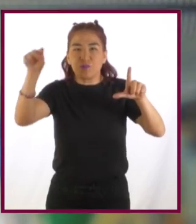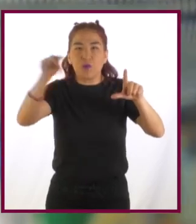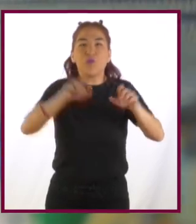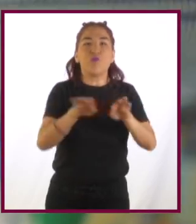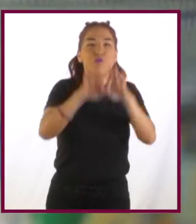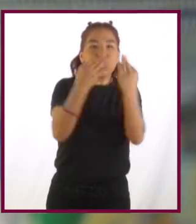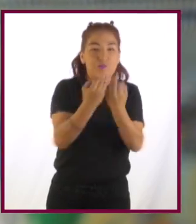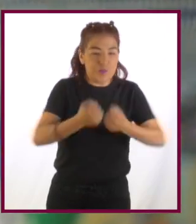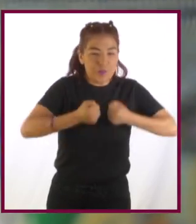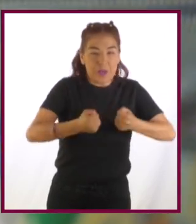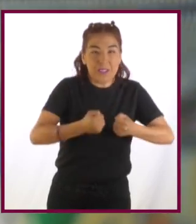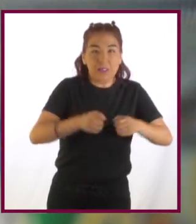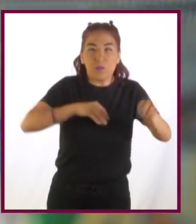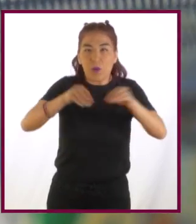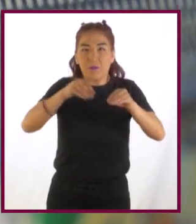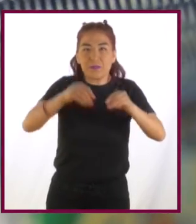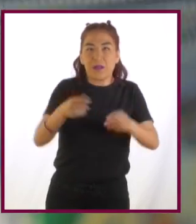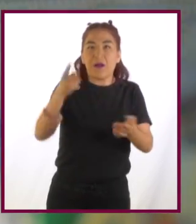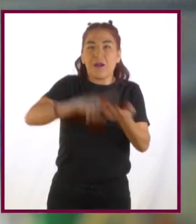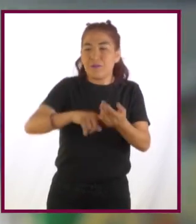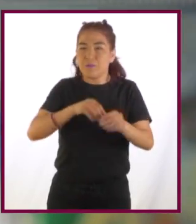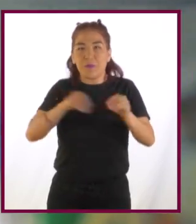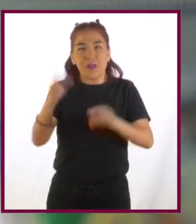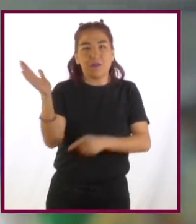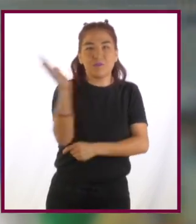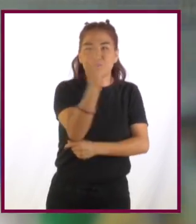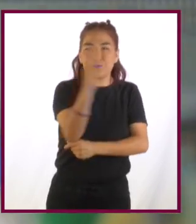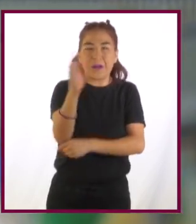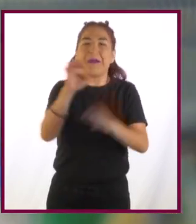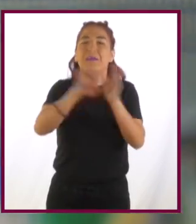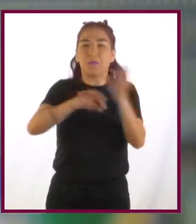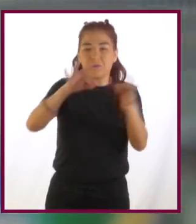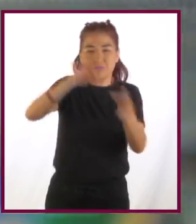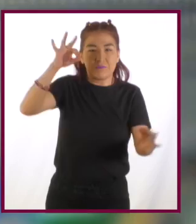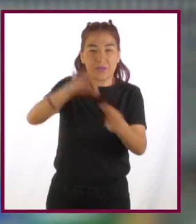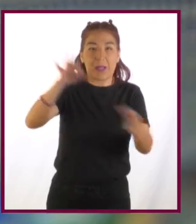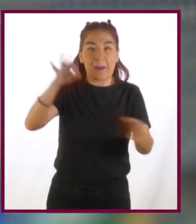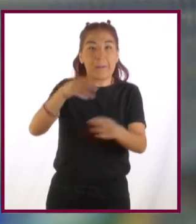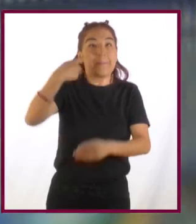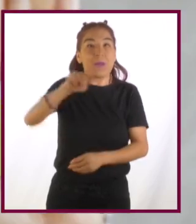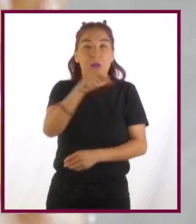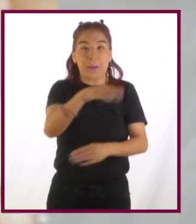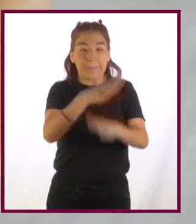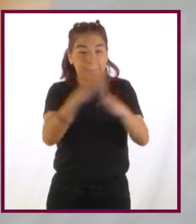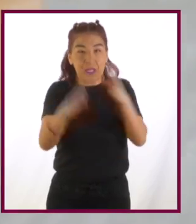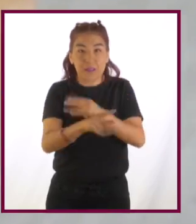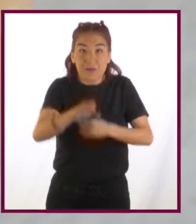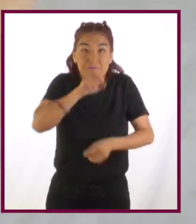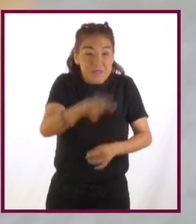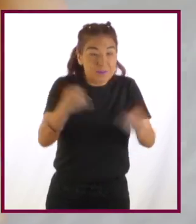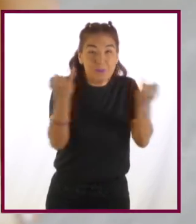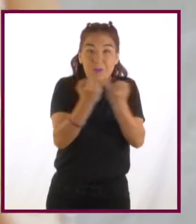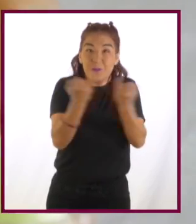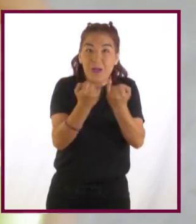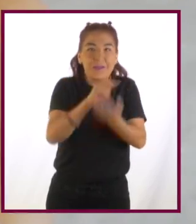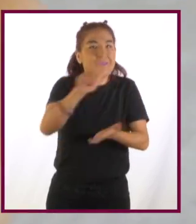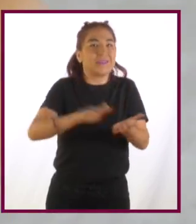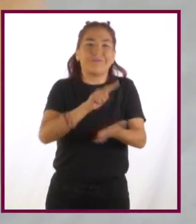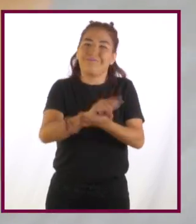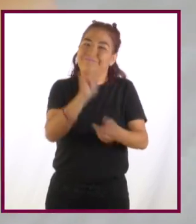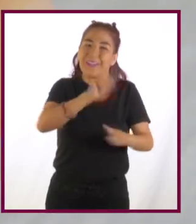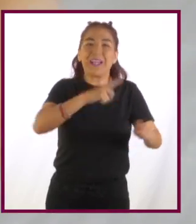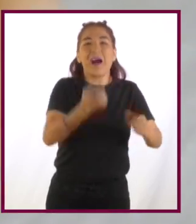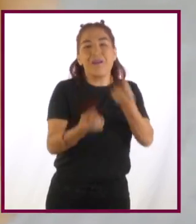proporcionalidad directa entre el desplazamiento y la fuerza. Son directamente proporcionales todo el tiempo. Sin embargo, no todos los materiales siguen esa